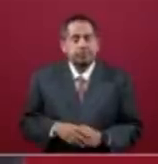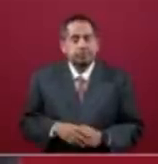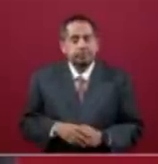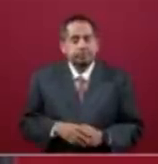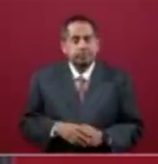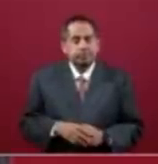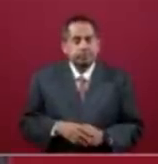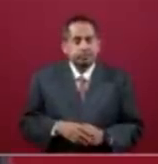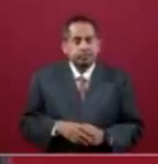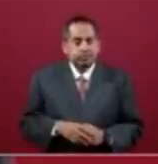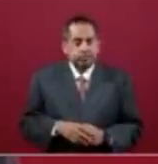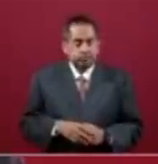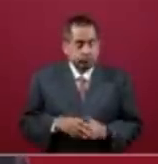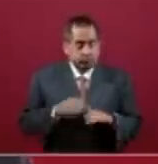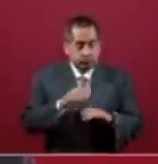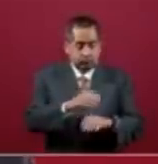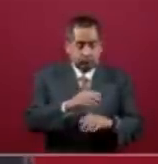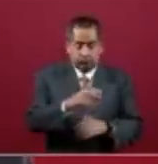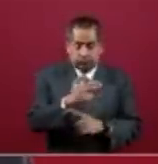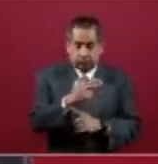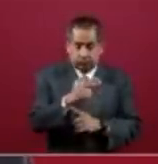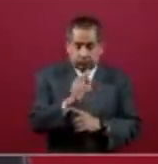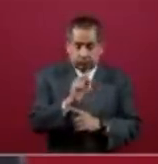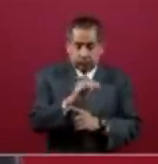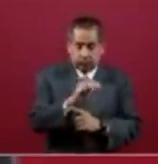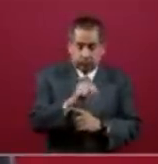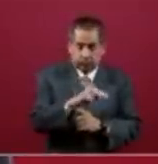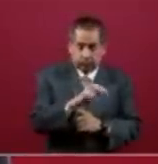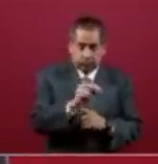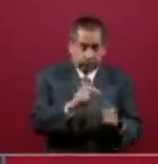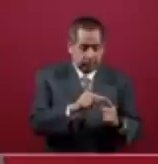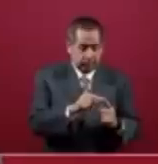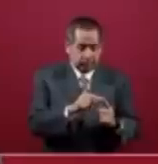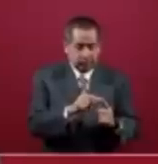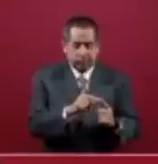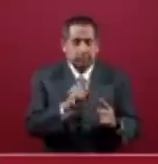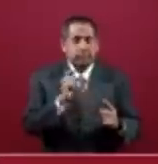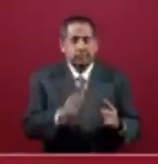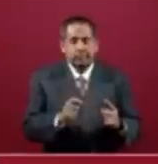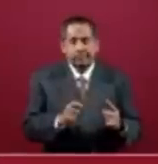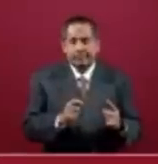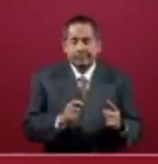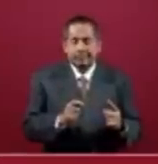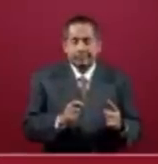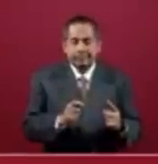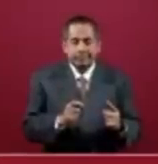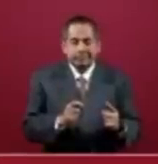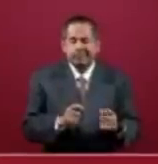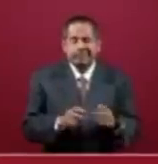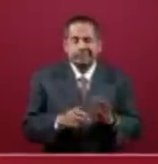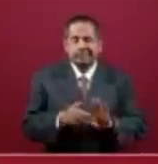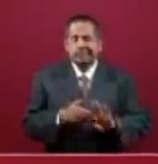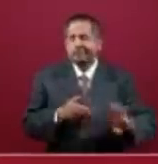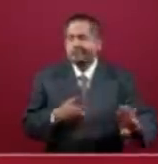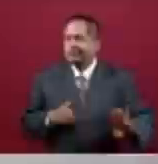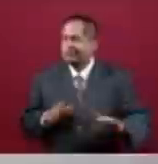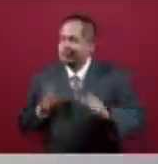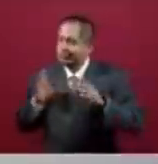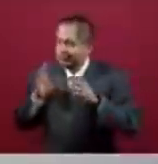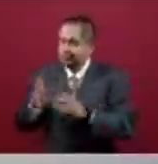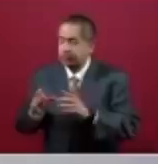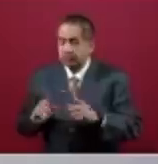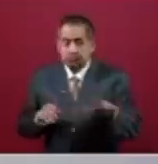de lo humano nos debe ser ajeno.